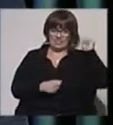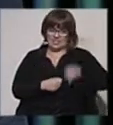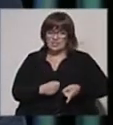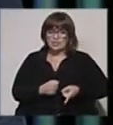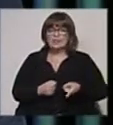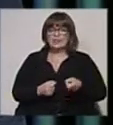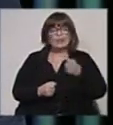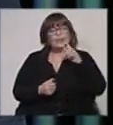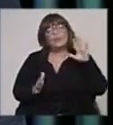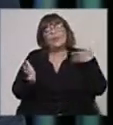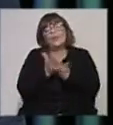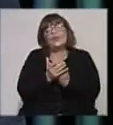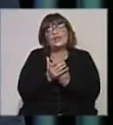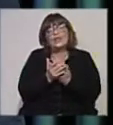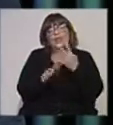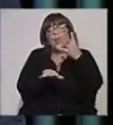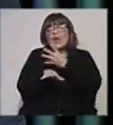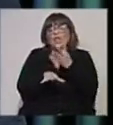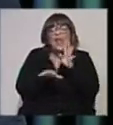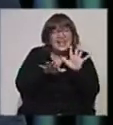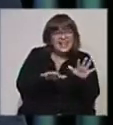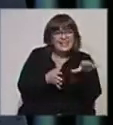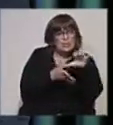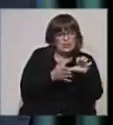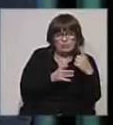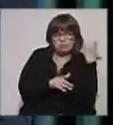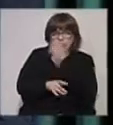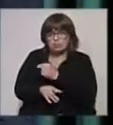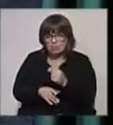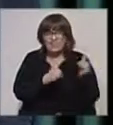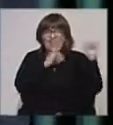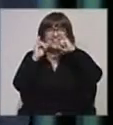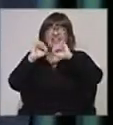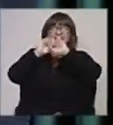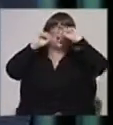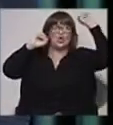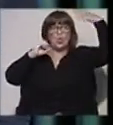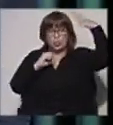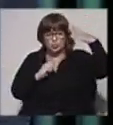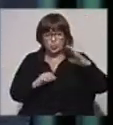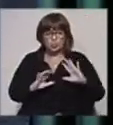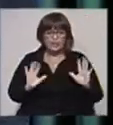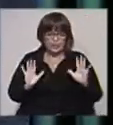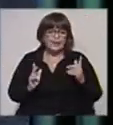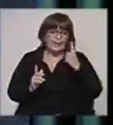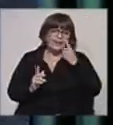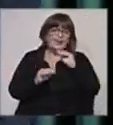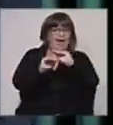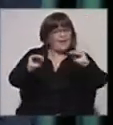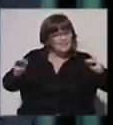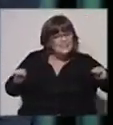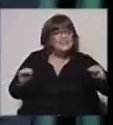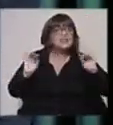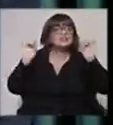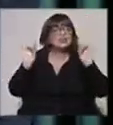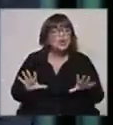que no estés más de 4 horas en esa ciudad, que estés solo de día. Entonces, como también te preparan como para hacer un plan muy